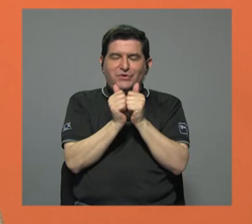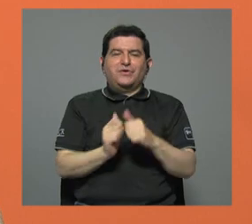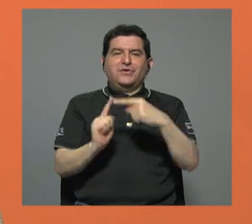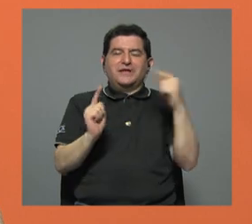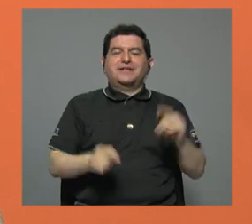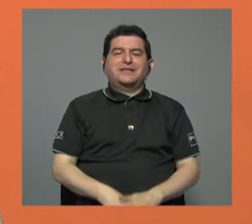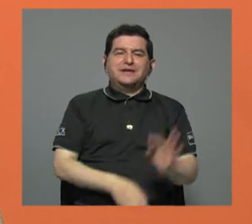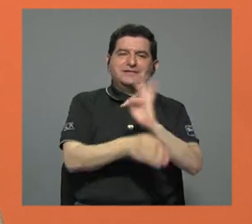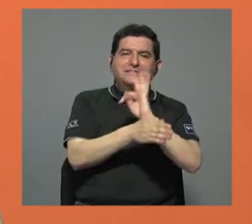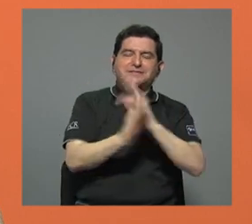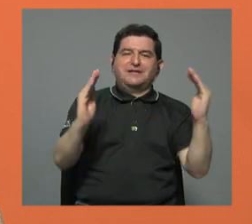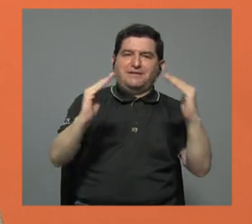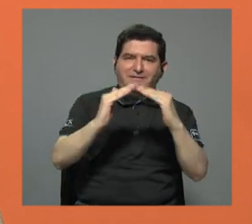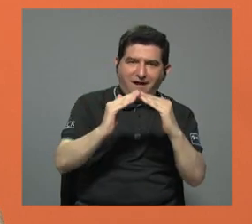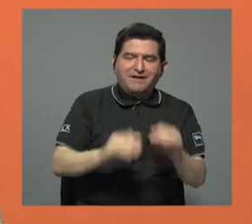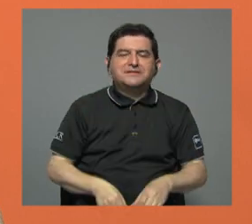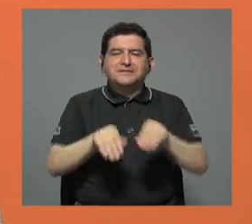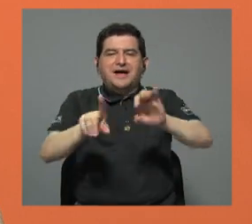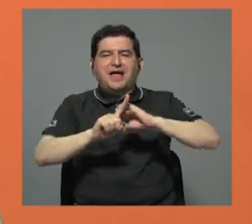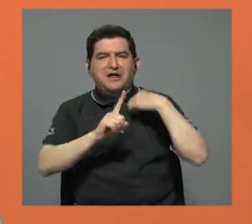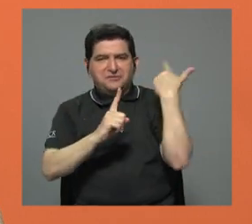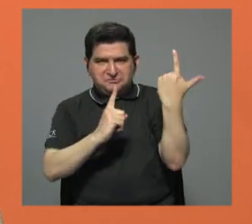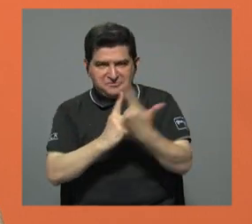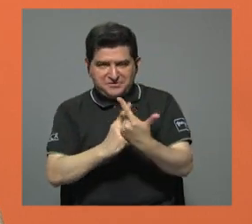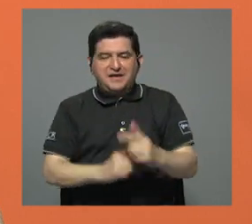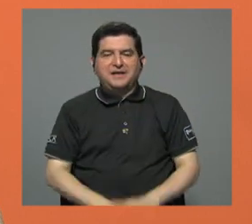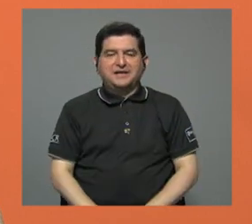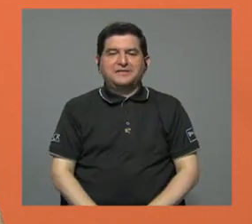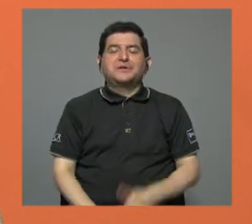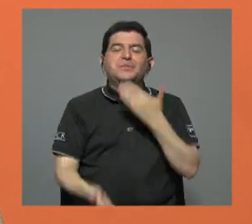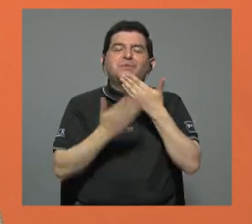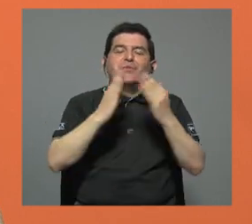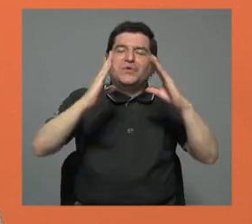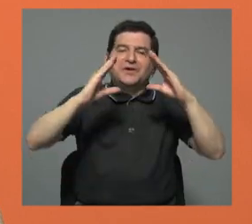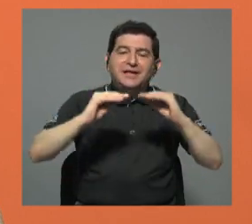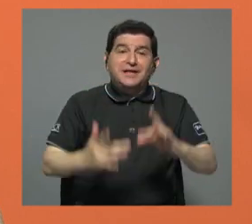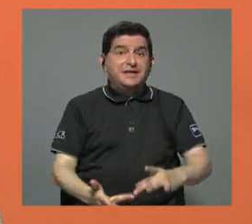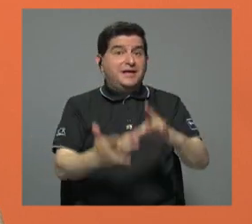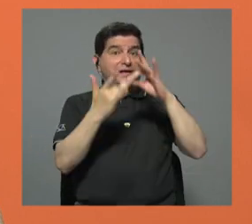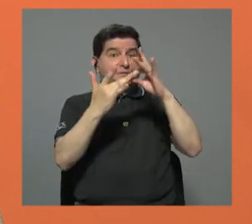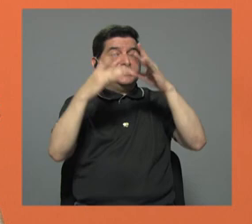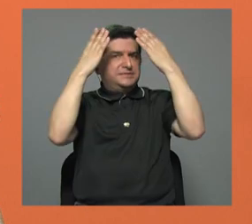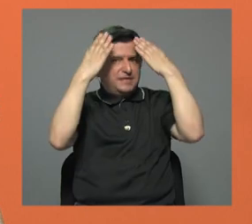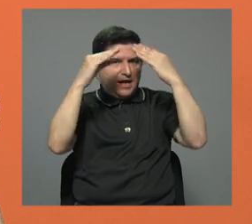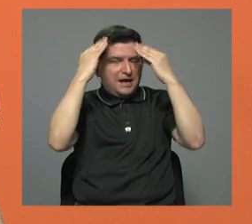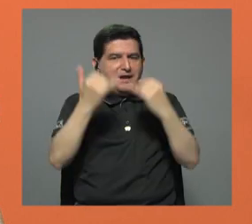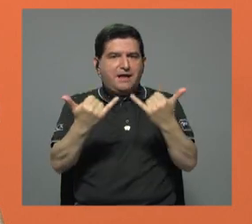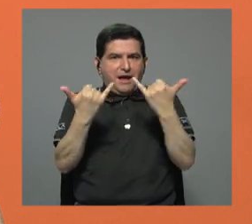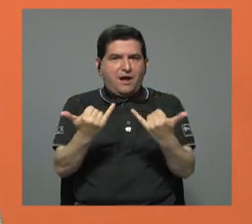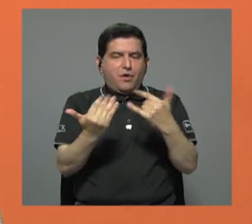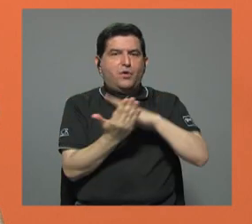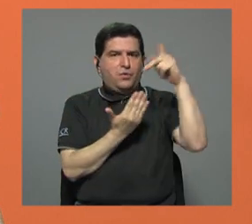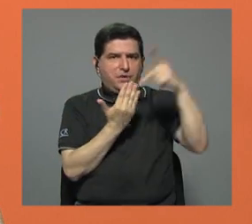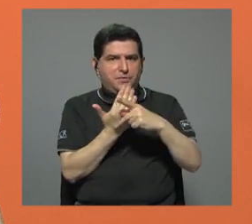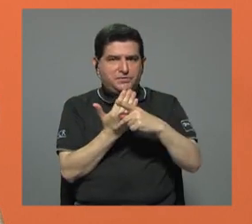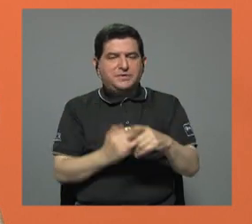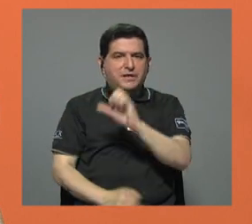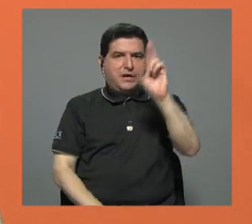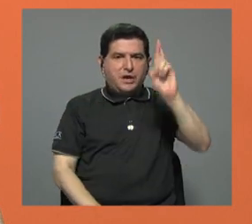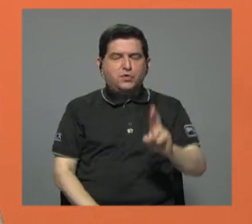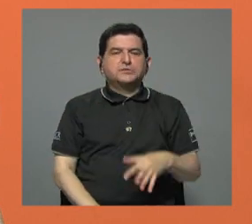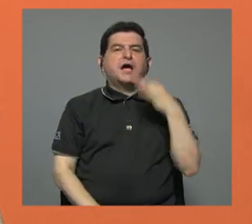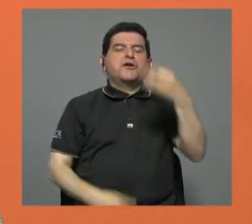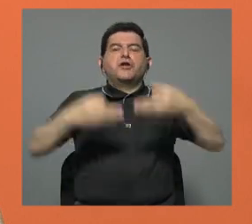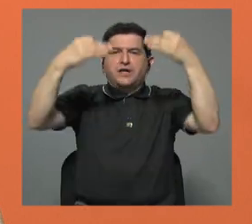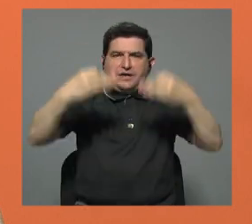el televisor de su casa o desde las redes sociales que pasen buenas noches y sobre todo que se informen en este espacio de costa rica en juego que se